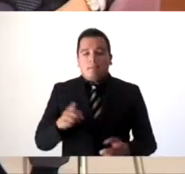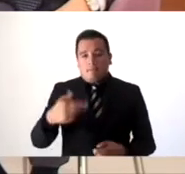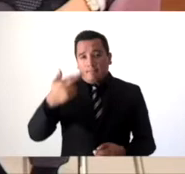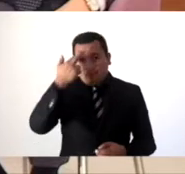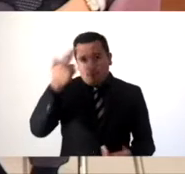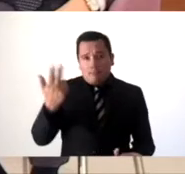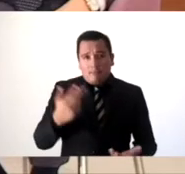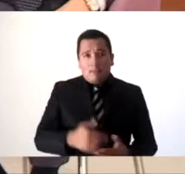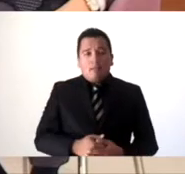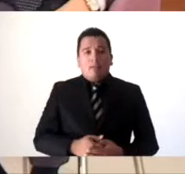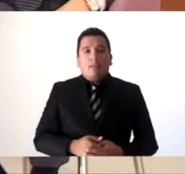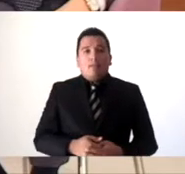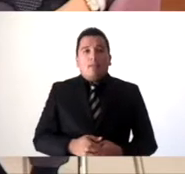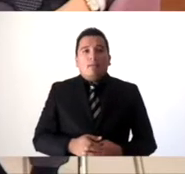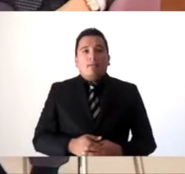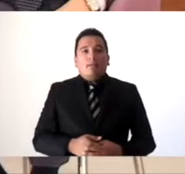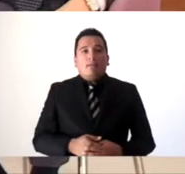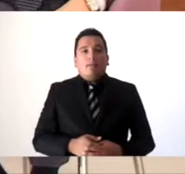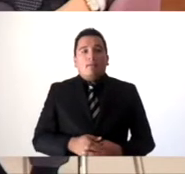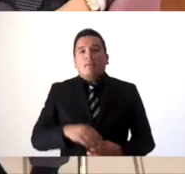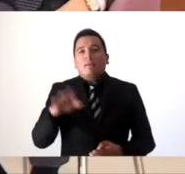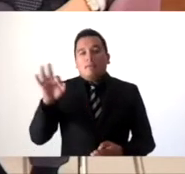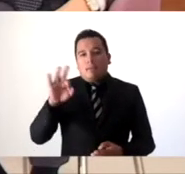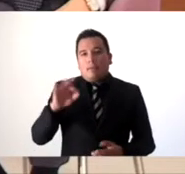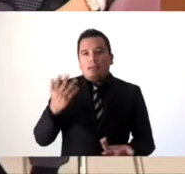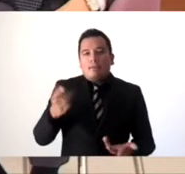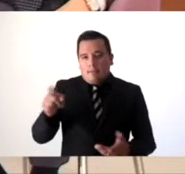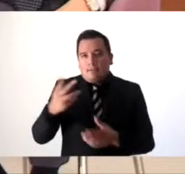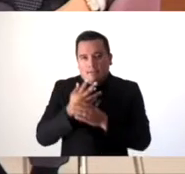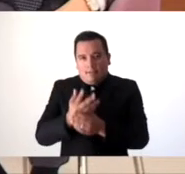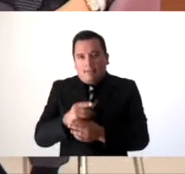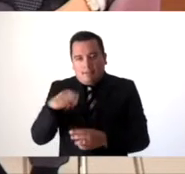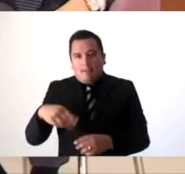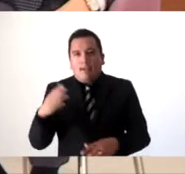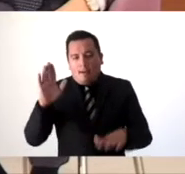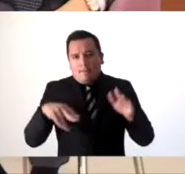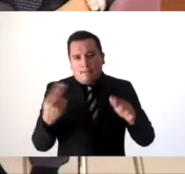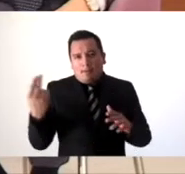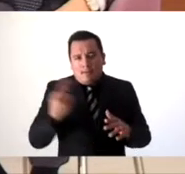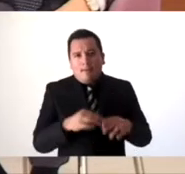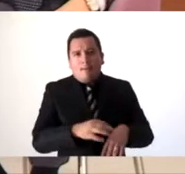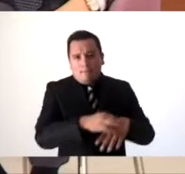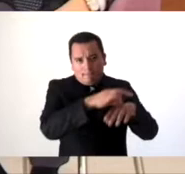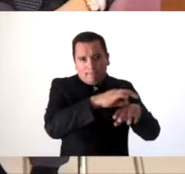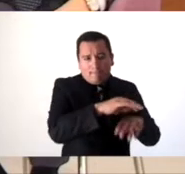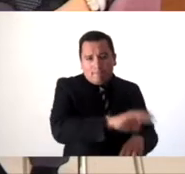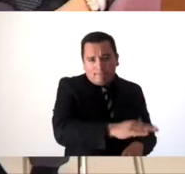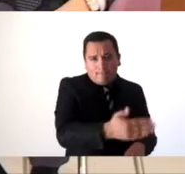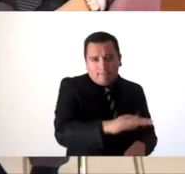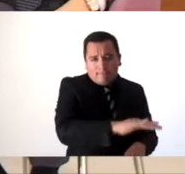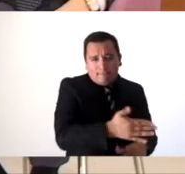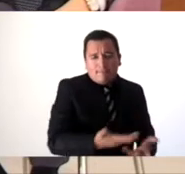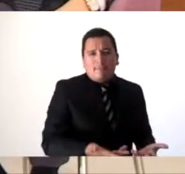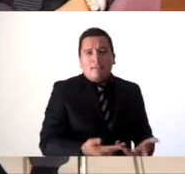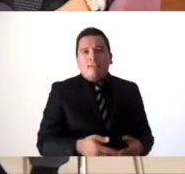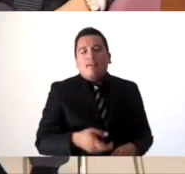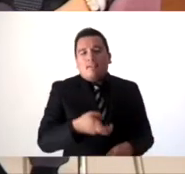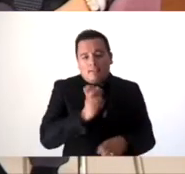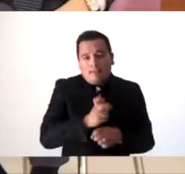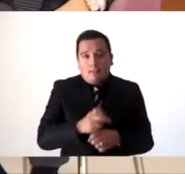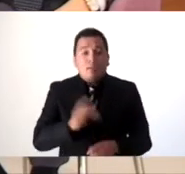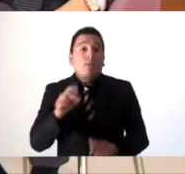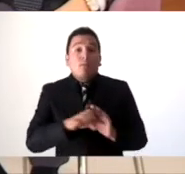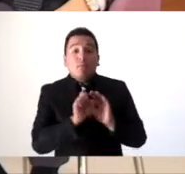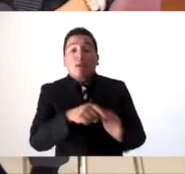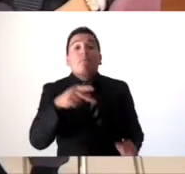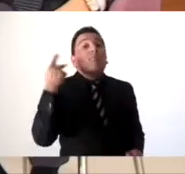Ustedes reivindican, por ejemplo, ¿no?, que de repente hay que echarse una buena carnita asada con una cervecita, pero eso no quiere